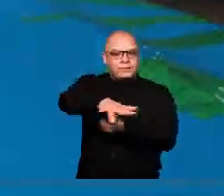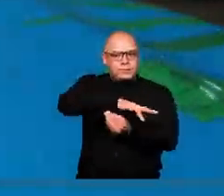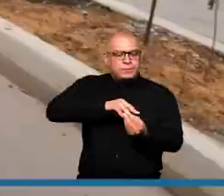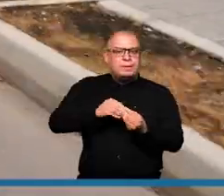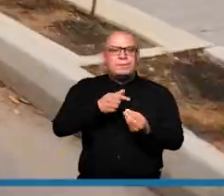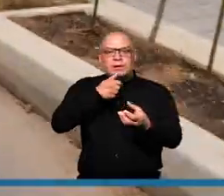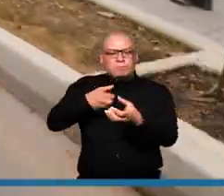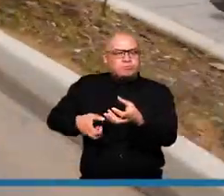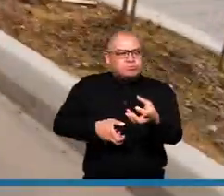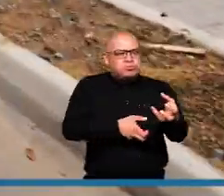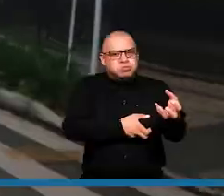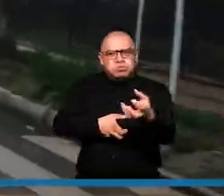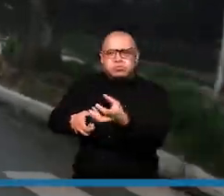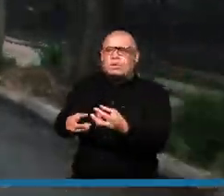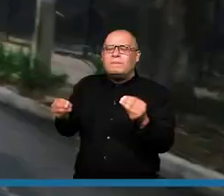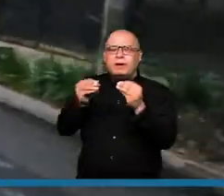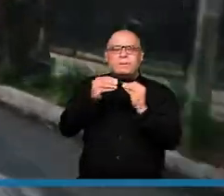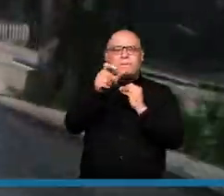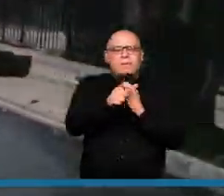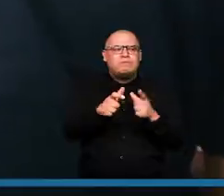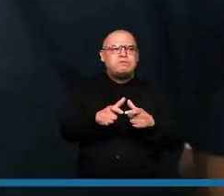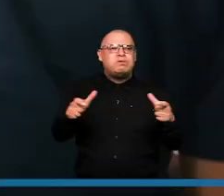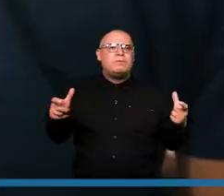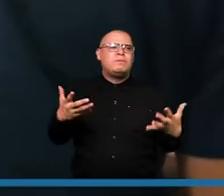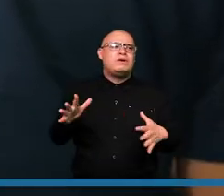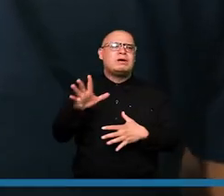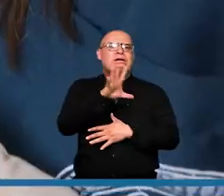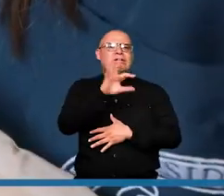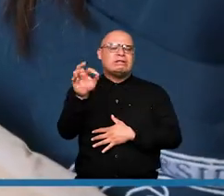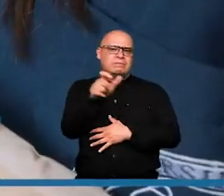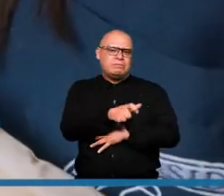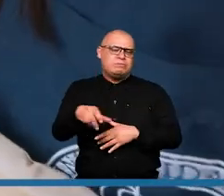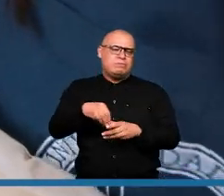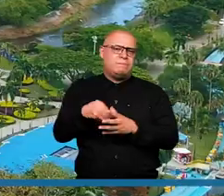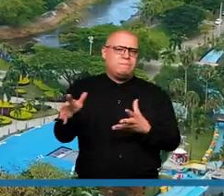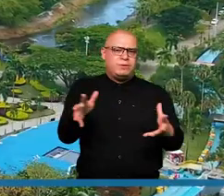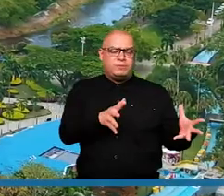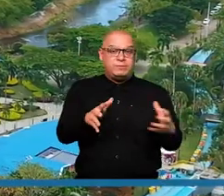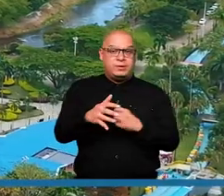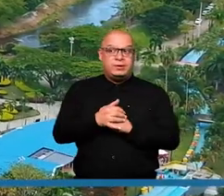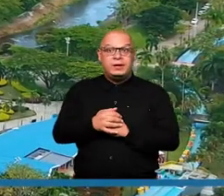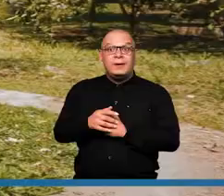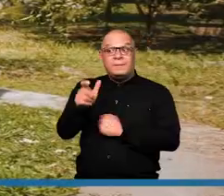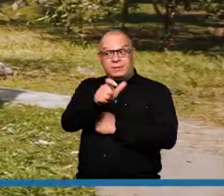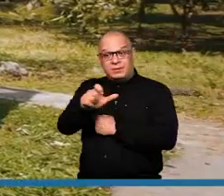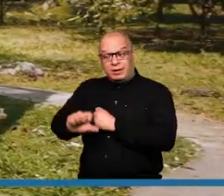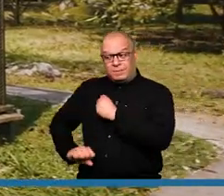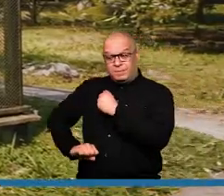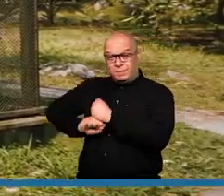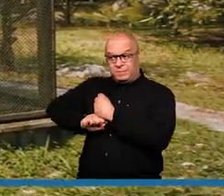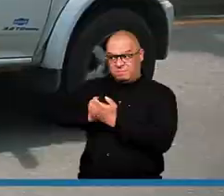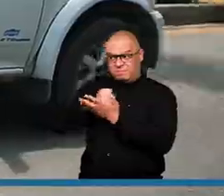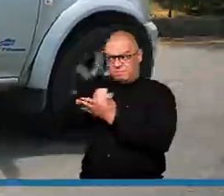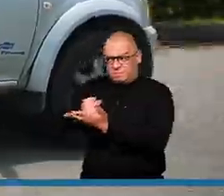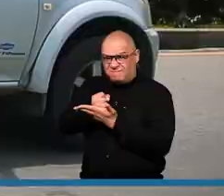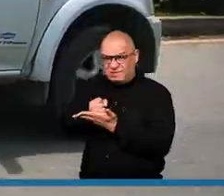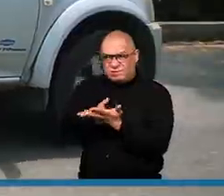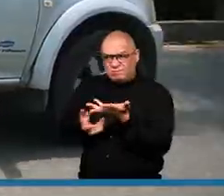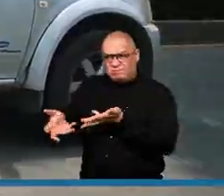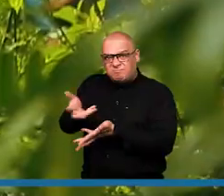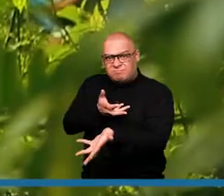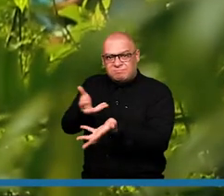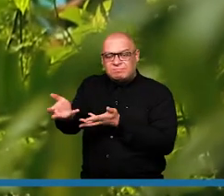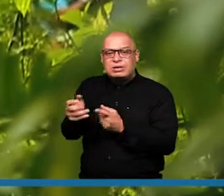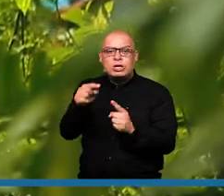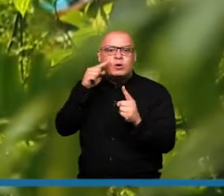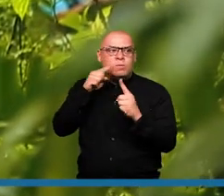los bomberos, eso es un batallón de más de 500 personas en estos 10 municipios. Son unidades de apoyos que nos trabajamos articuladamente